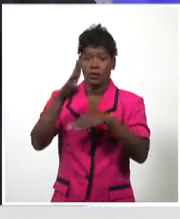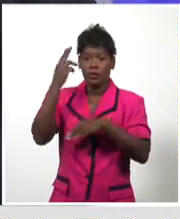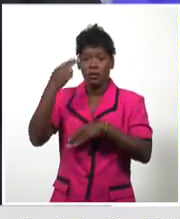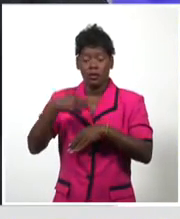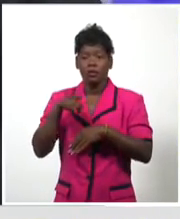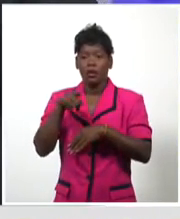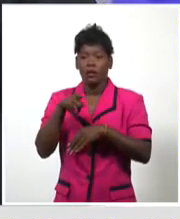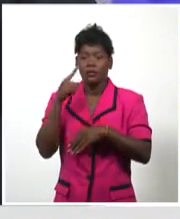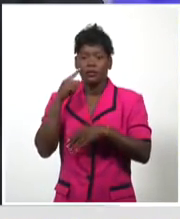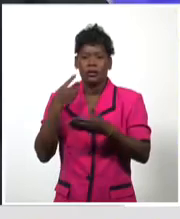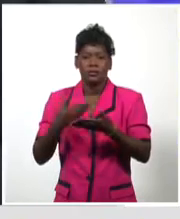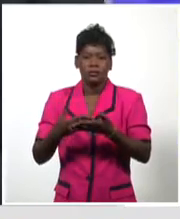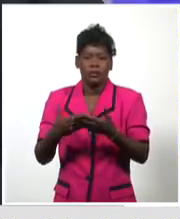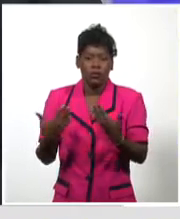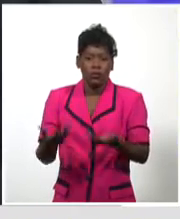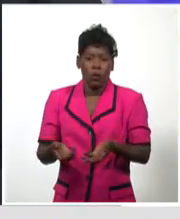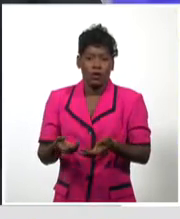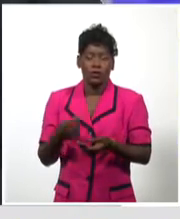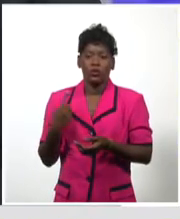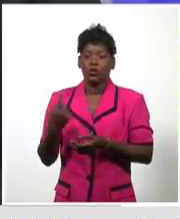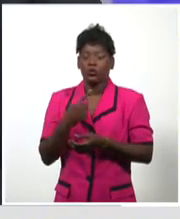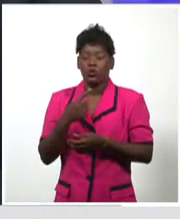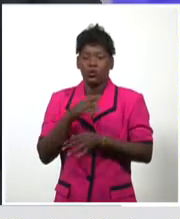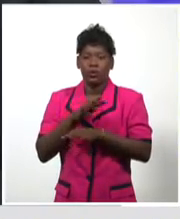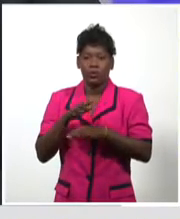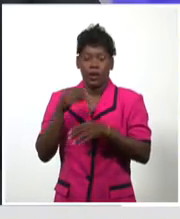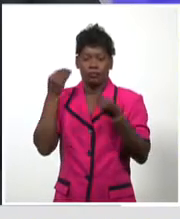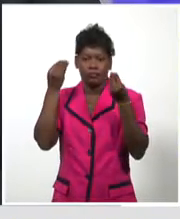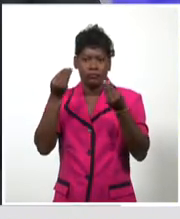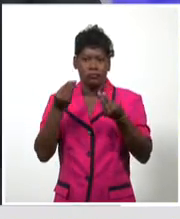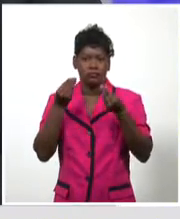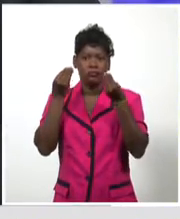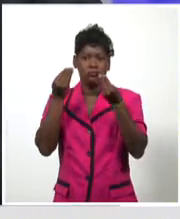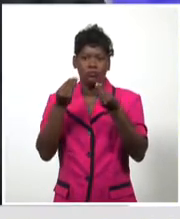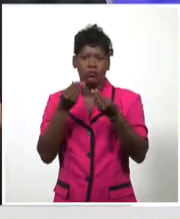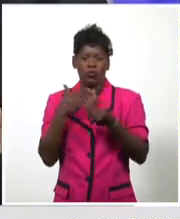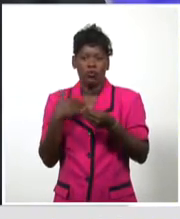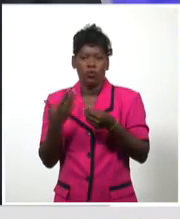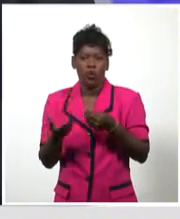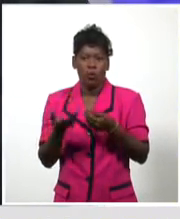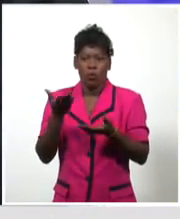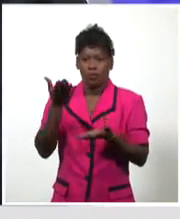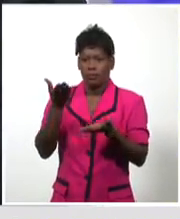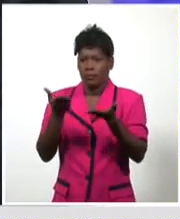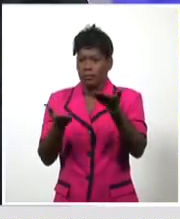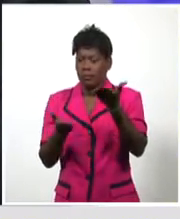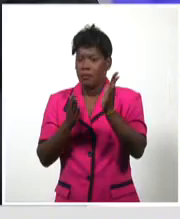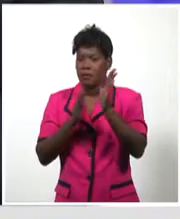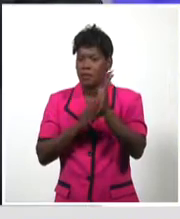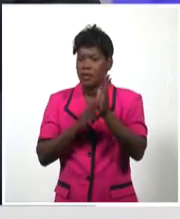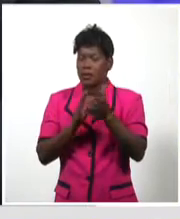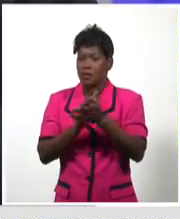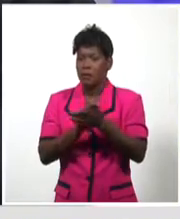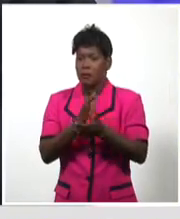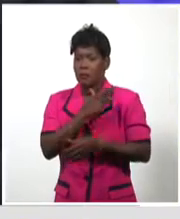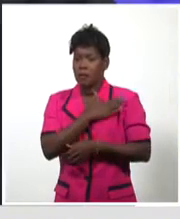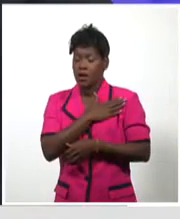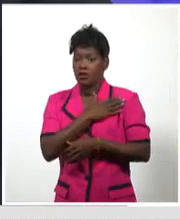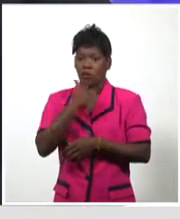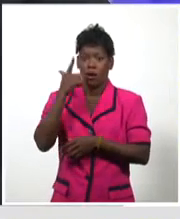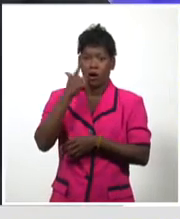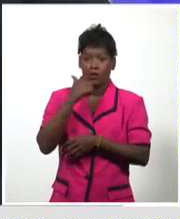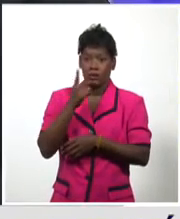ejemplo, muy rápidamente hemos analizado el comportamiento en los meses de marzo y abril, que han sido los 2 meses en que ha